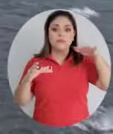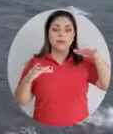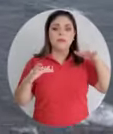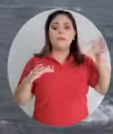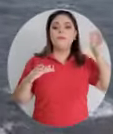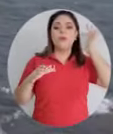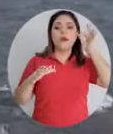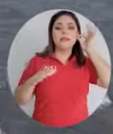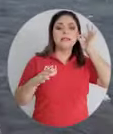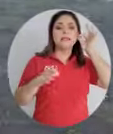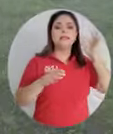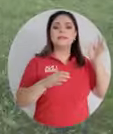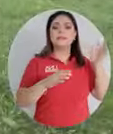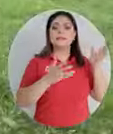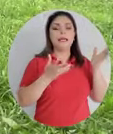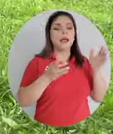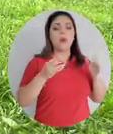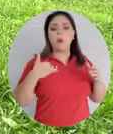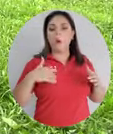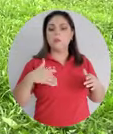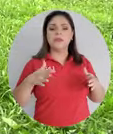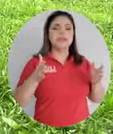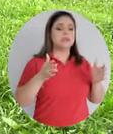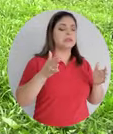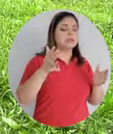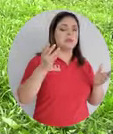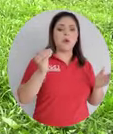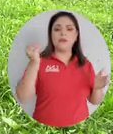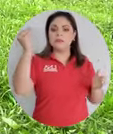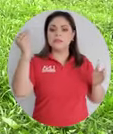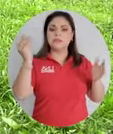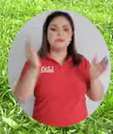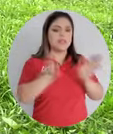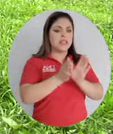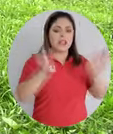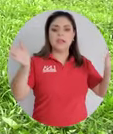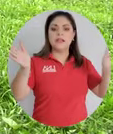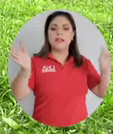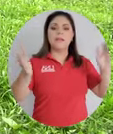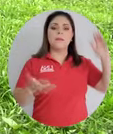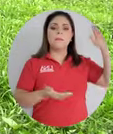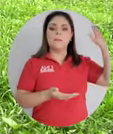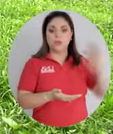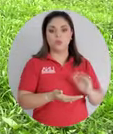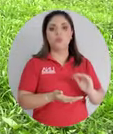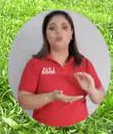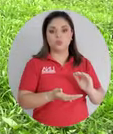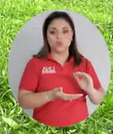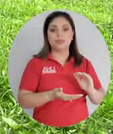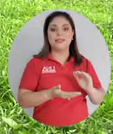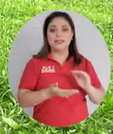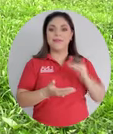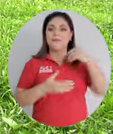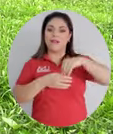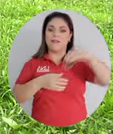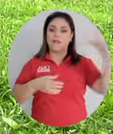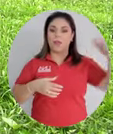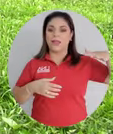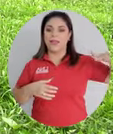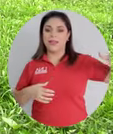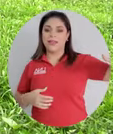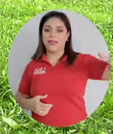participación laboral en general para hombres y mujeres y jóvenes tiende a disminuir entre más rural y más periférico